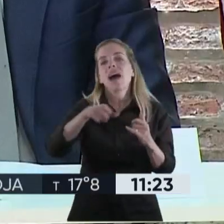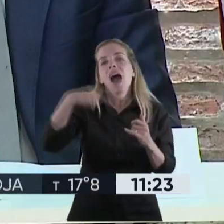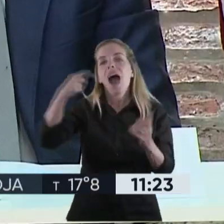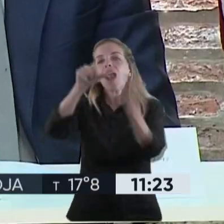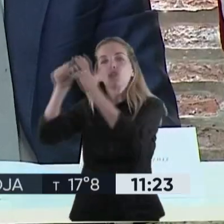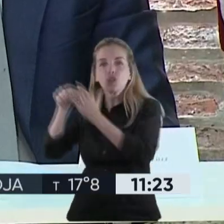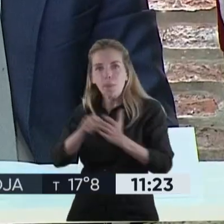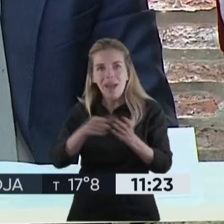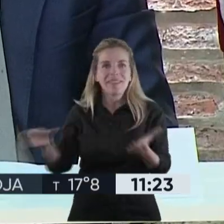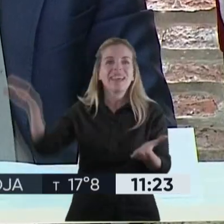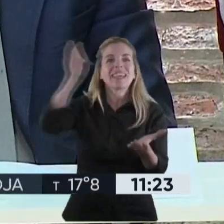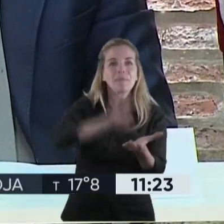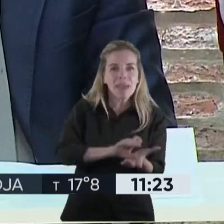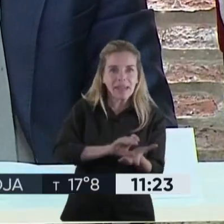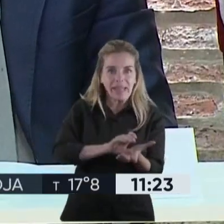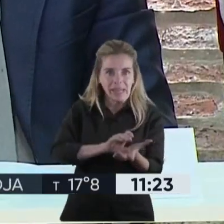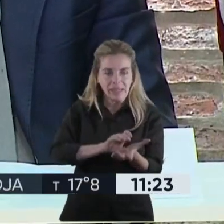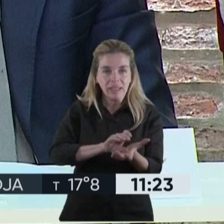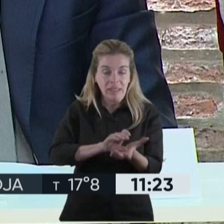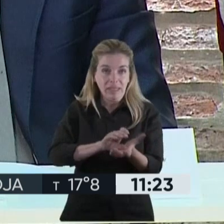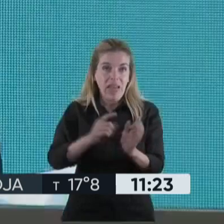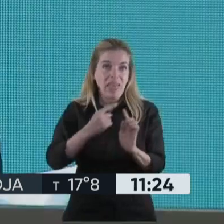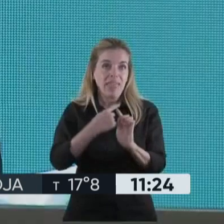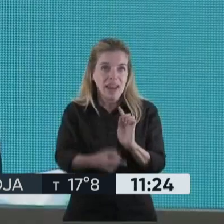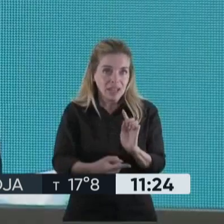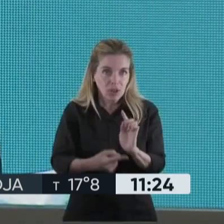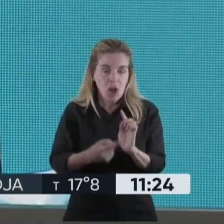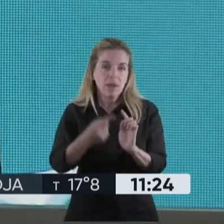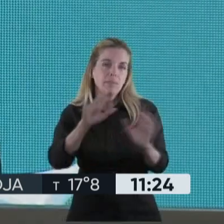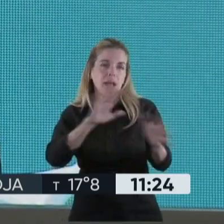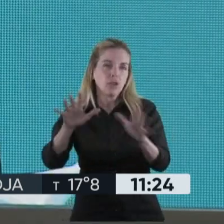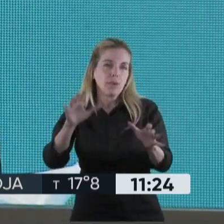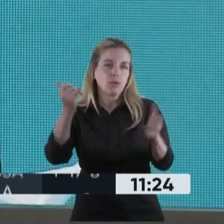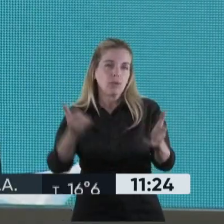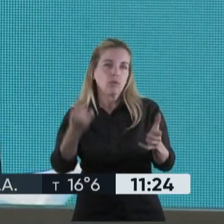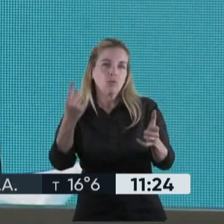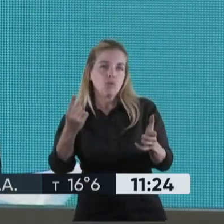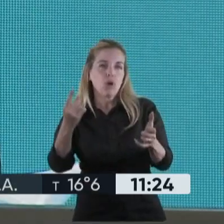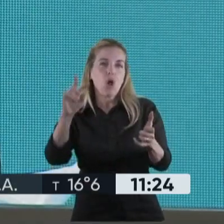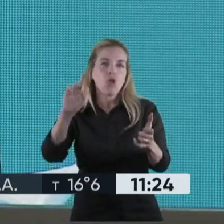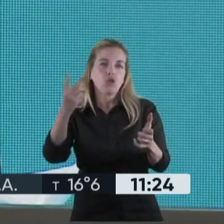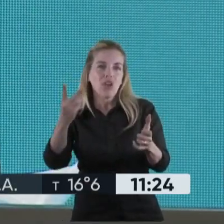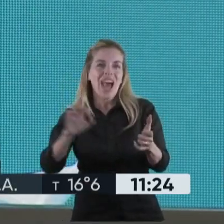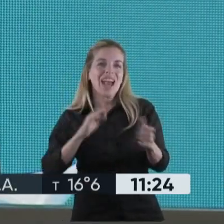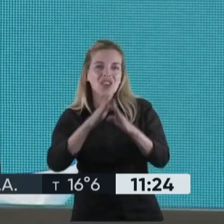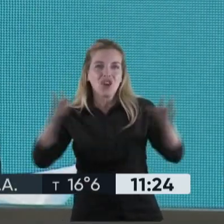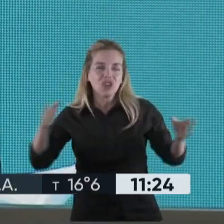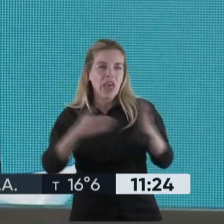y poder repatriar esa inversión extranjera directa entre 1 y 2 años de vida promedio según si la